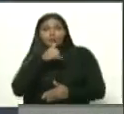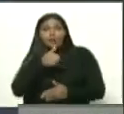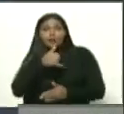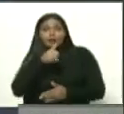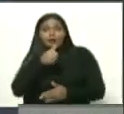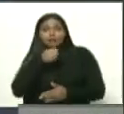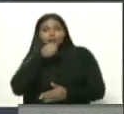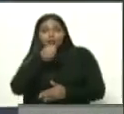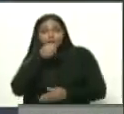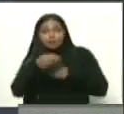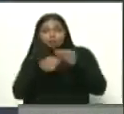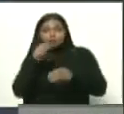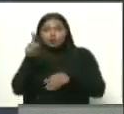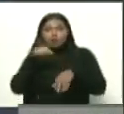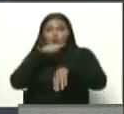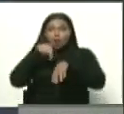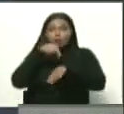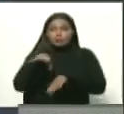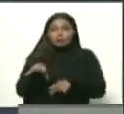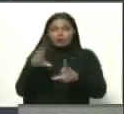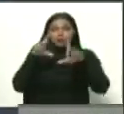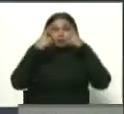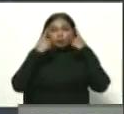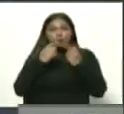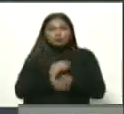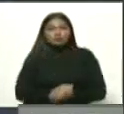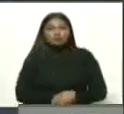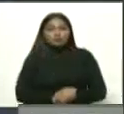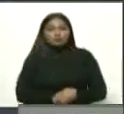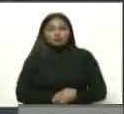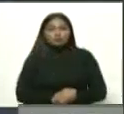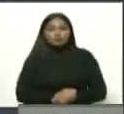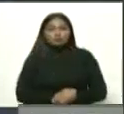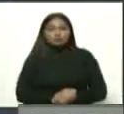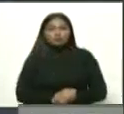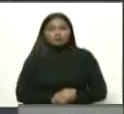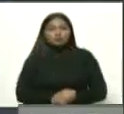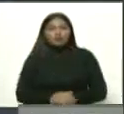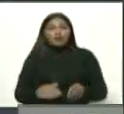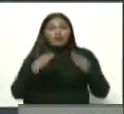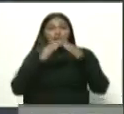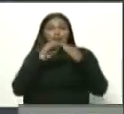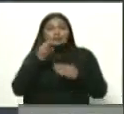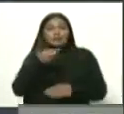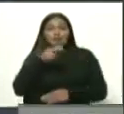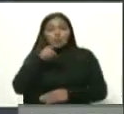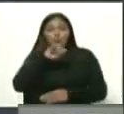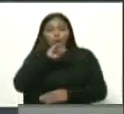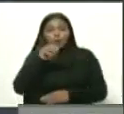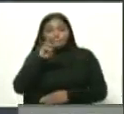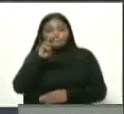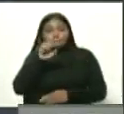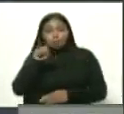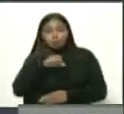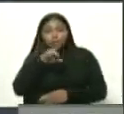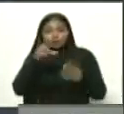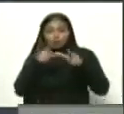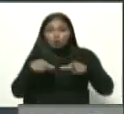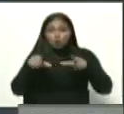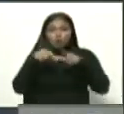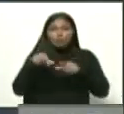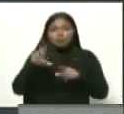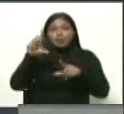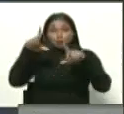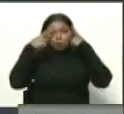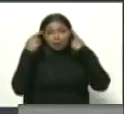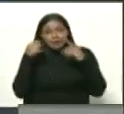como una hora más o menos en el estado de La Guaira, desde la Casa Guipuzcoana, que es uno de los lugares habilitados a lo largo de toda la entidad